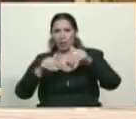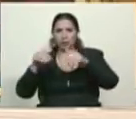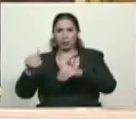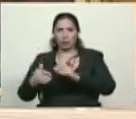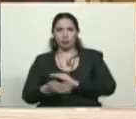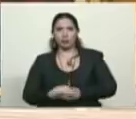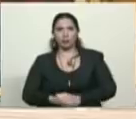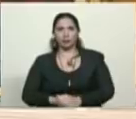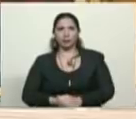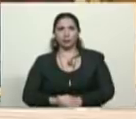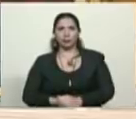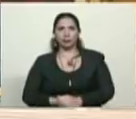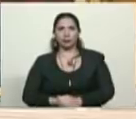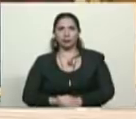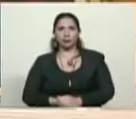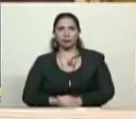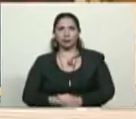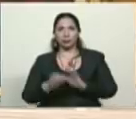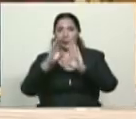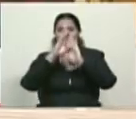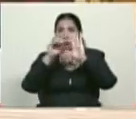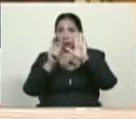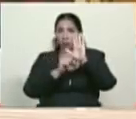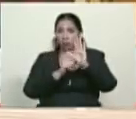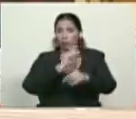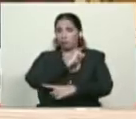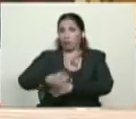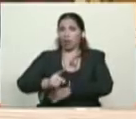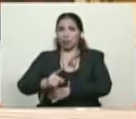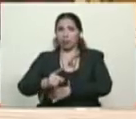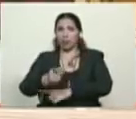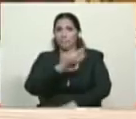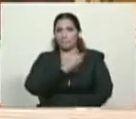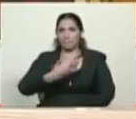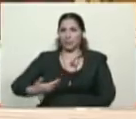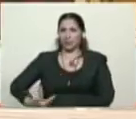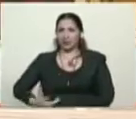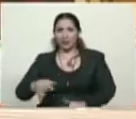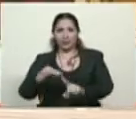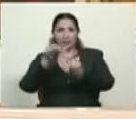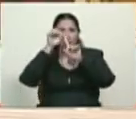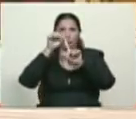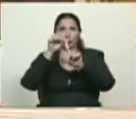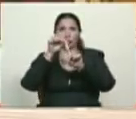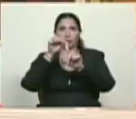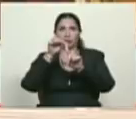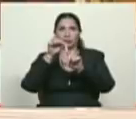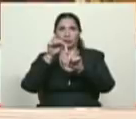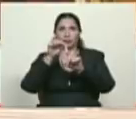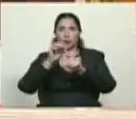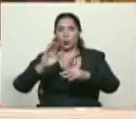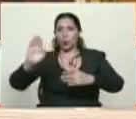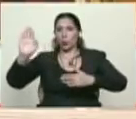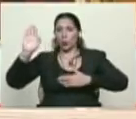Y la Constitución manda que el presidente electo jurará